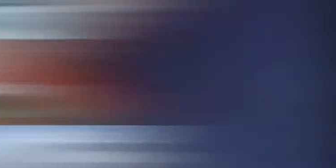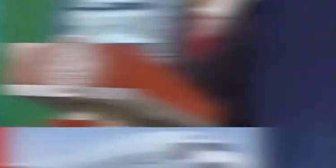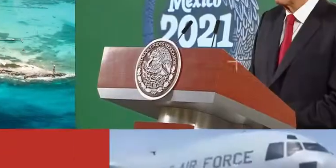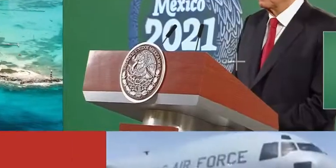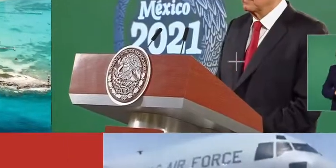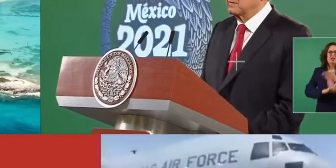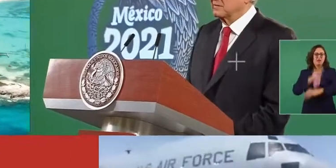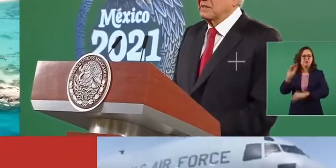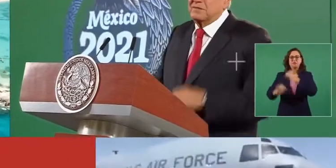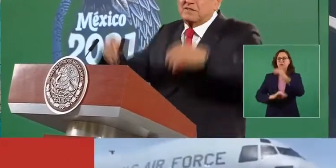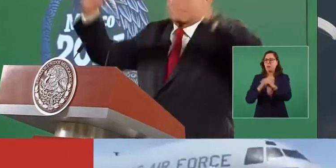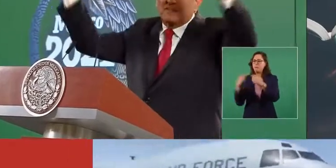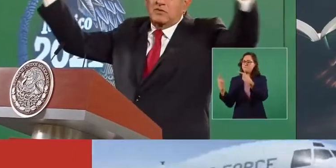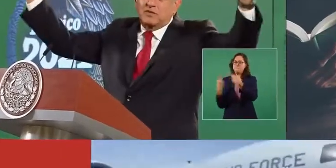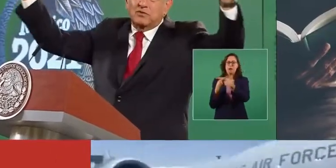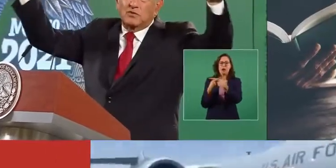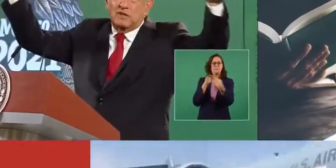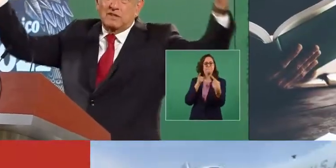Unidos.